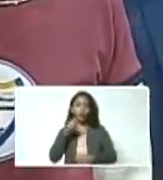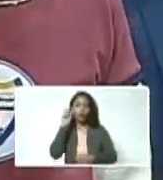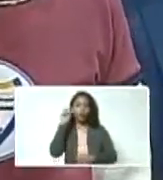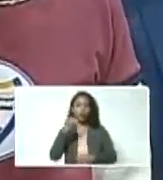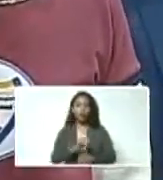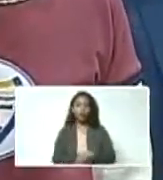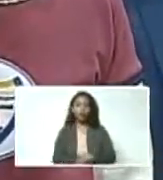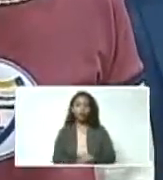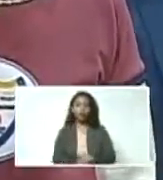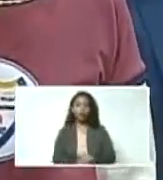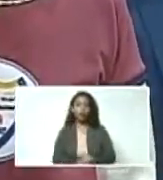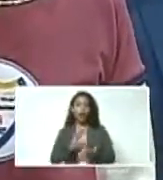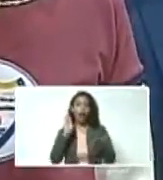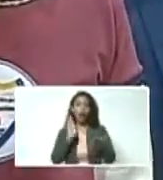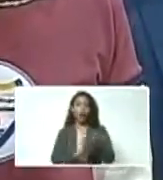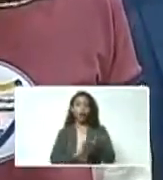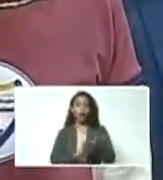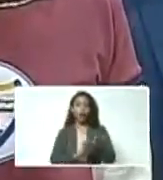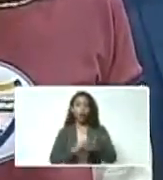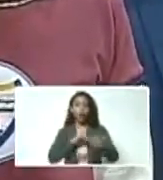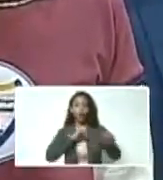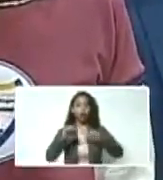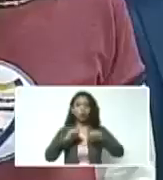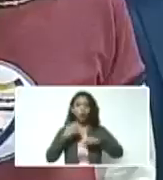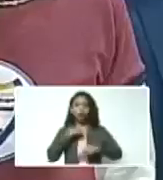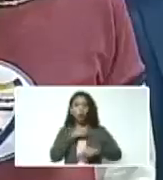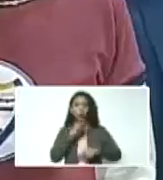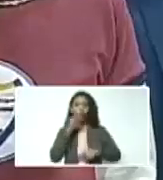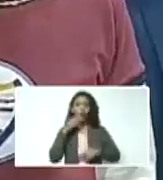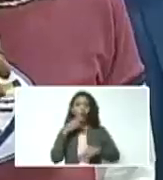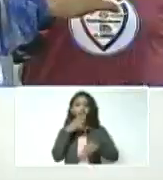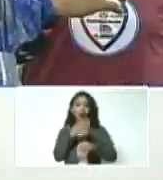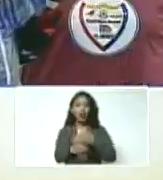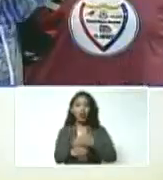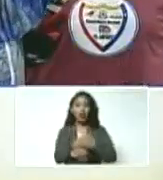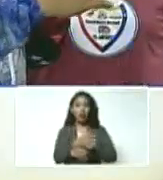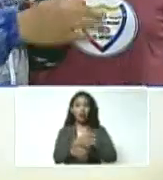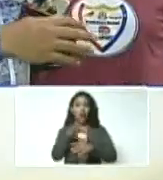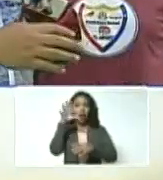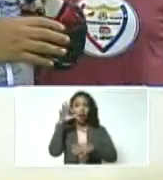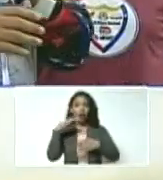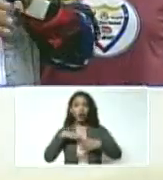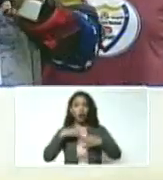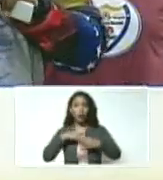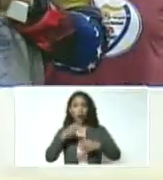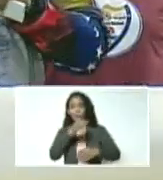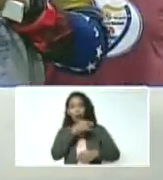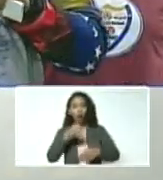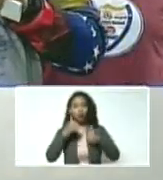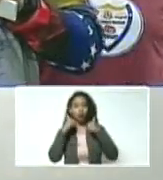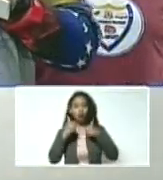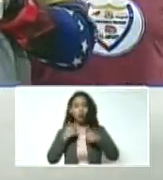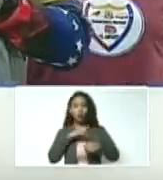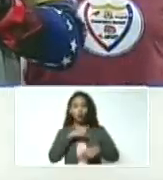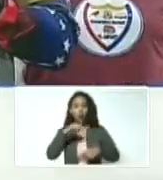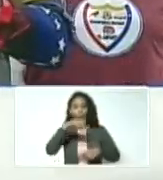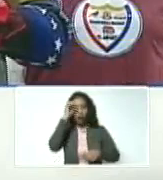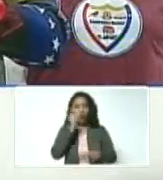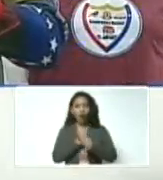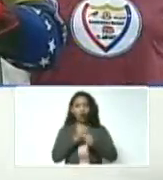también ha establecido la dinámica para que nuestros muchachos asistan con prendas de la mejor calidad. Aquí estamos nosotros trabajando con